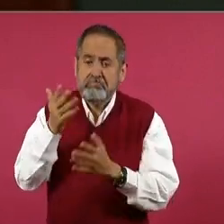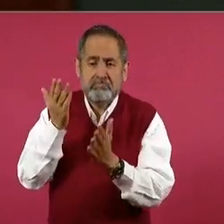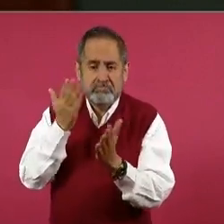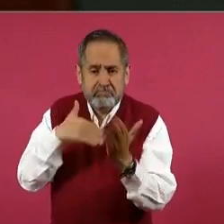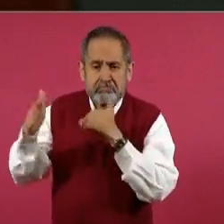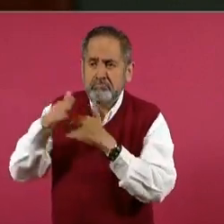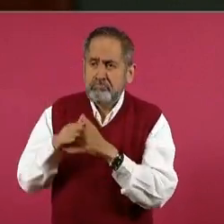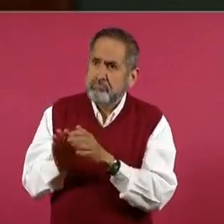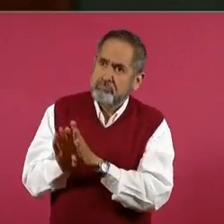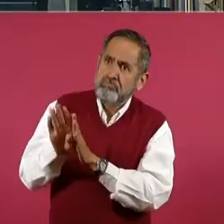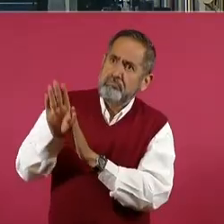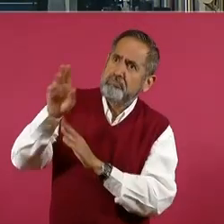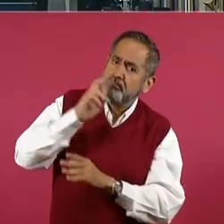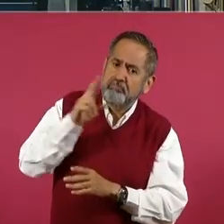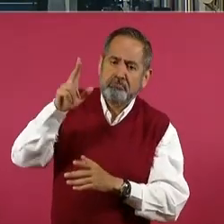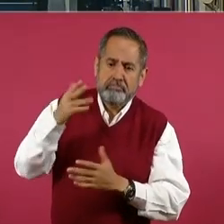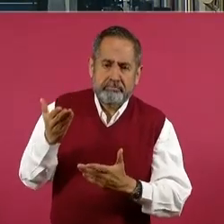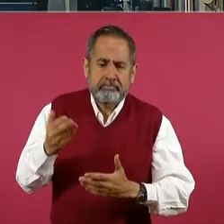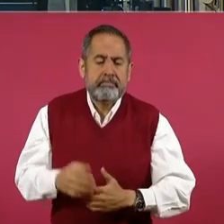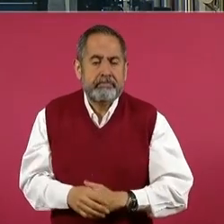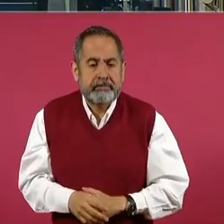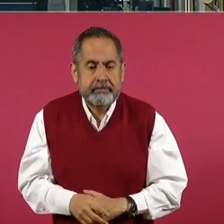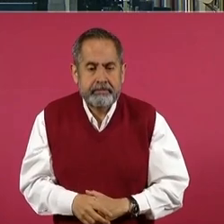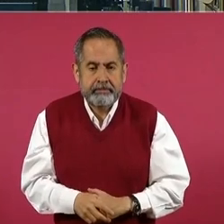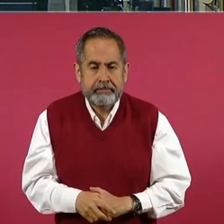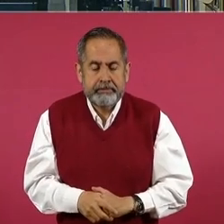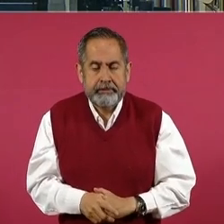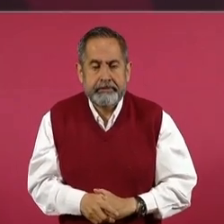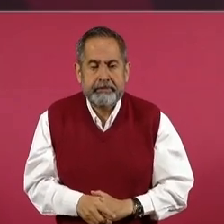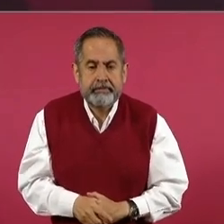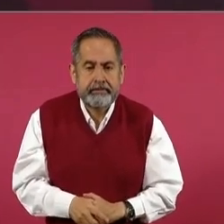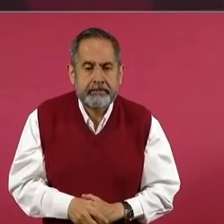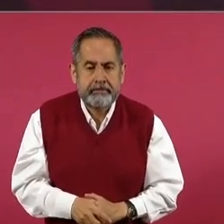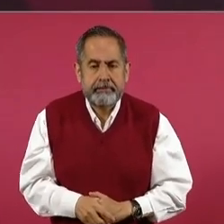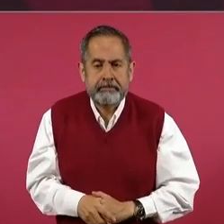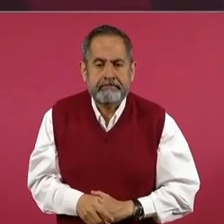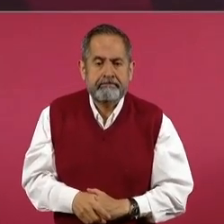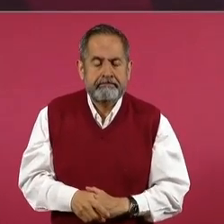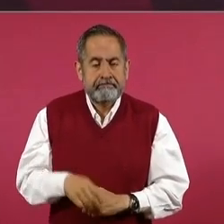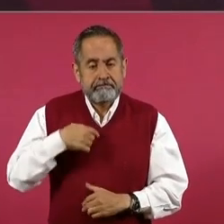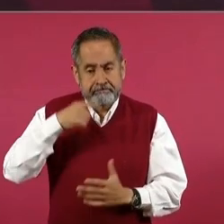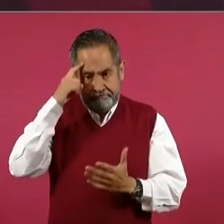estado boyante? Bueno, yo creo que